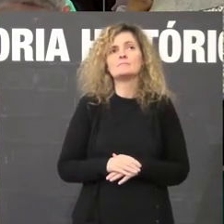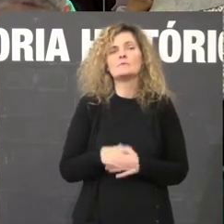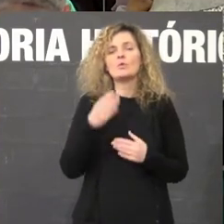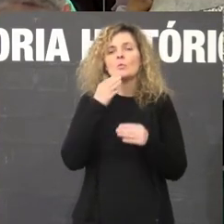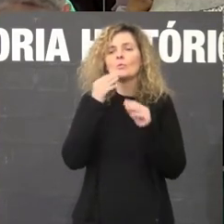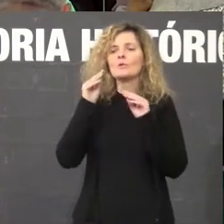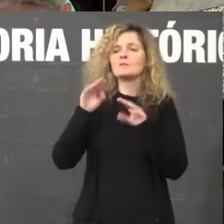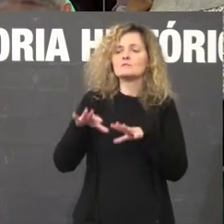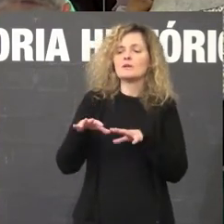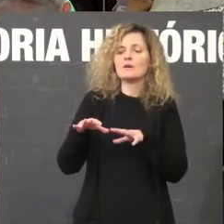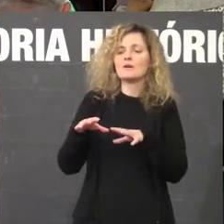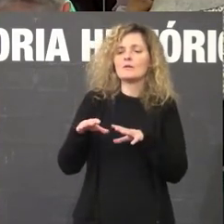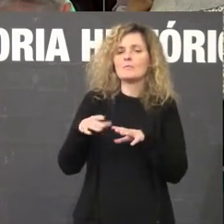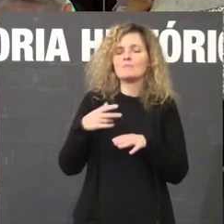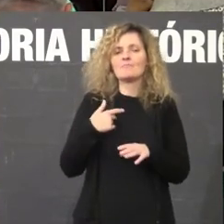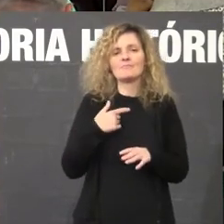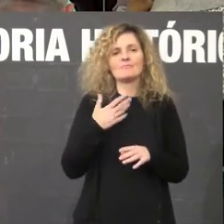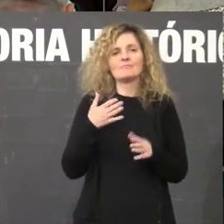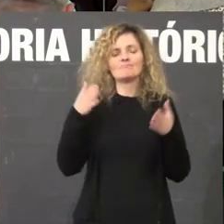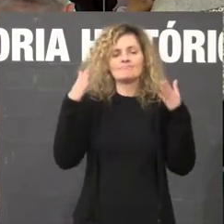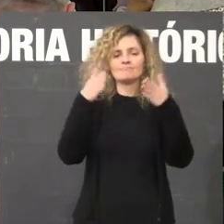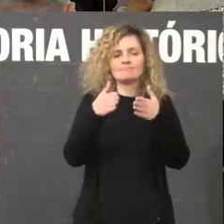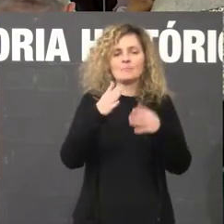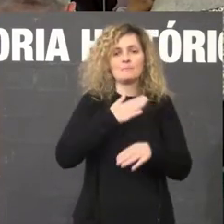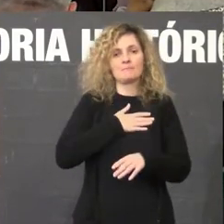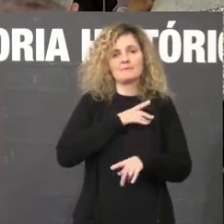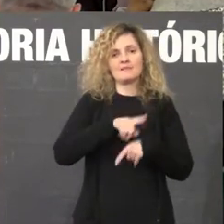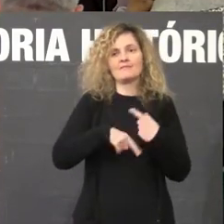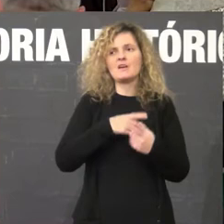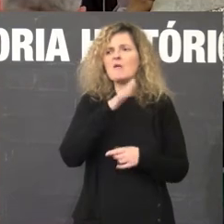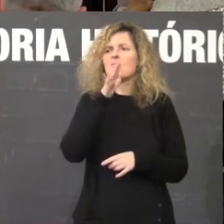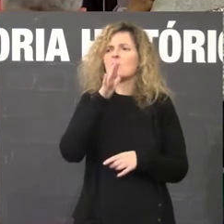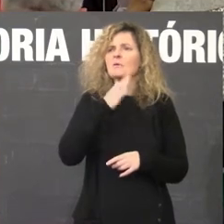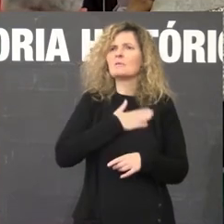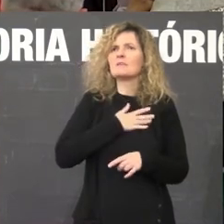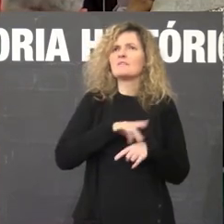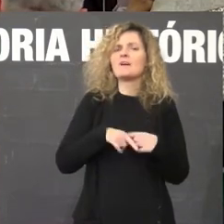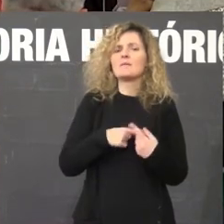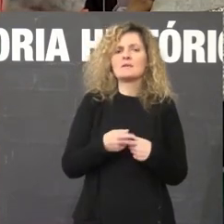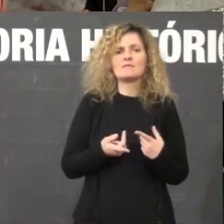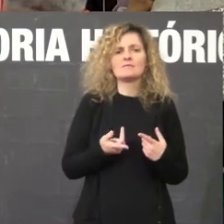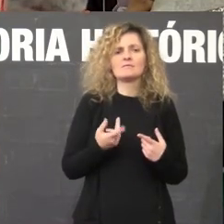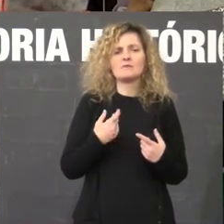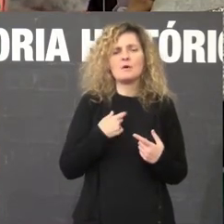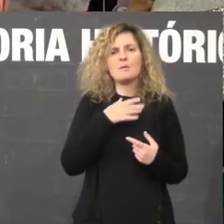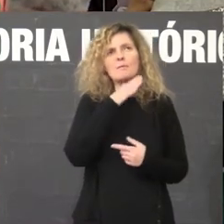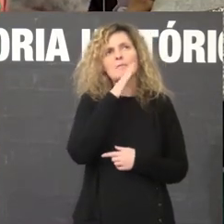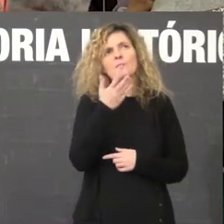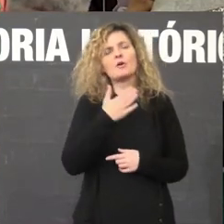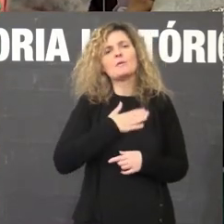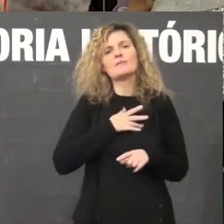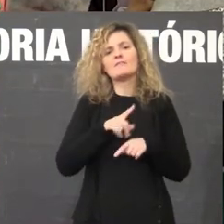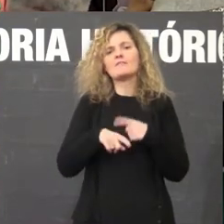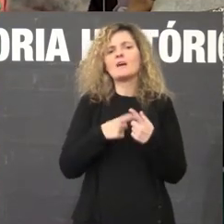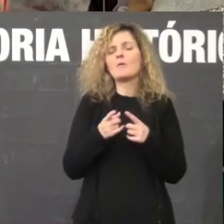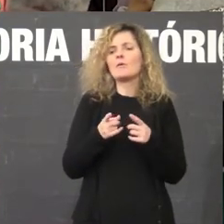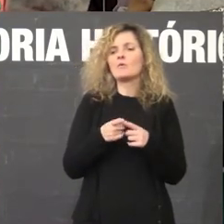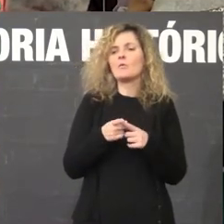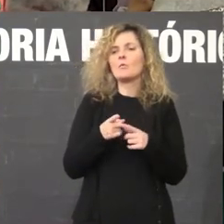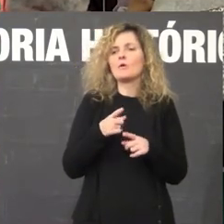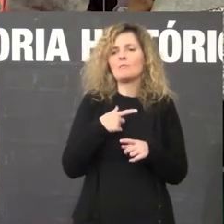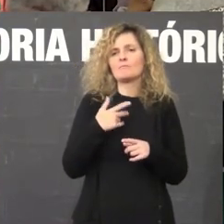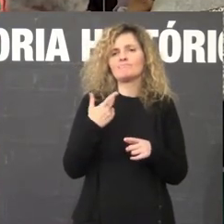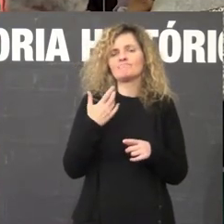Unha historia que vou centrar na miña familia. E por que na miña familia? Bon, porque a miña familia é unha familia un